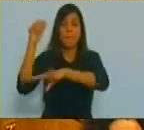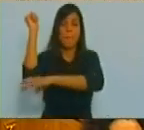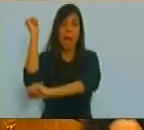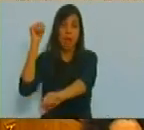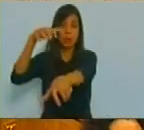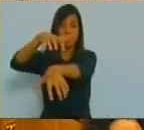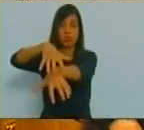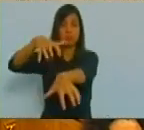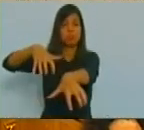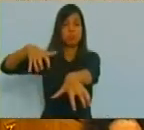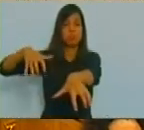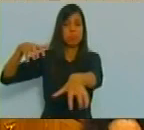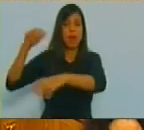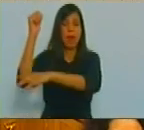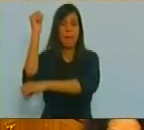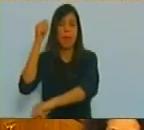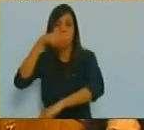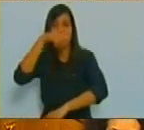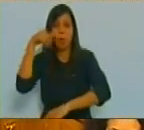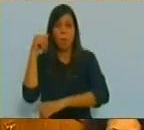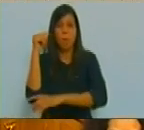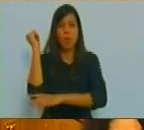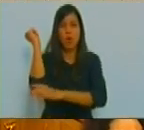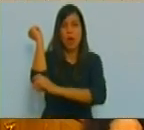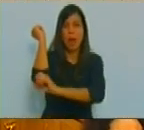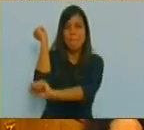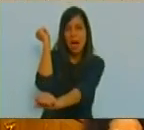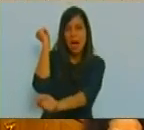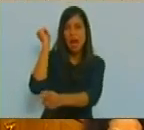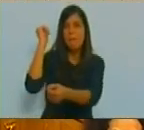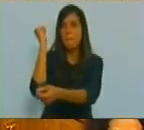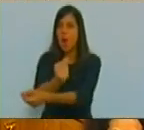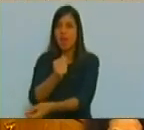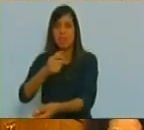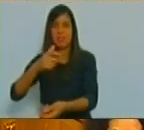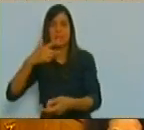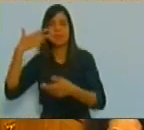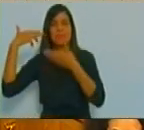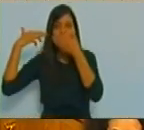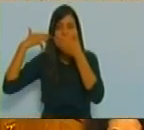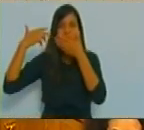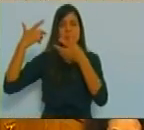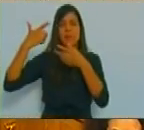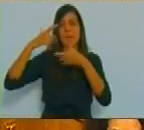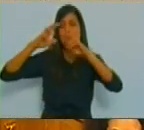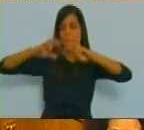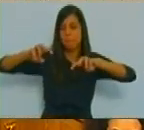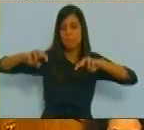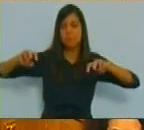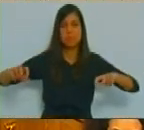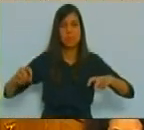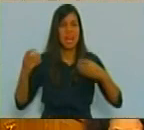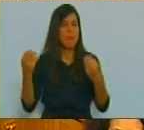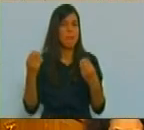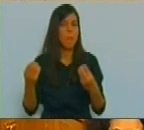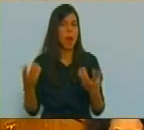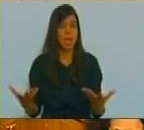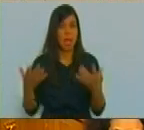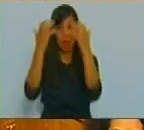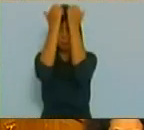estados que mencionaba el ministro no tienen que ver con la siembra de paramilitares en esa zona